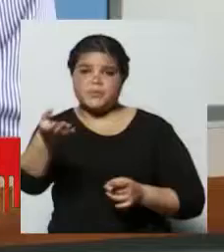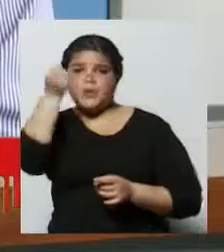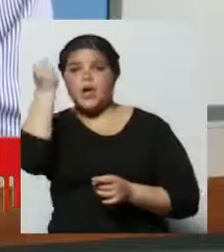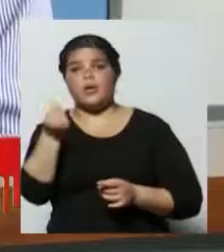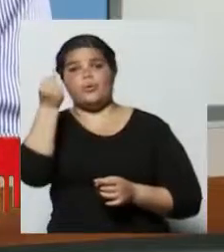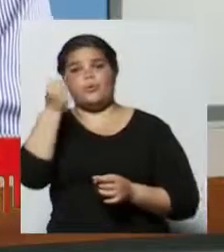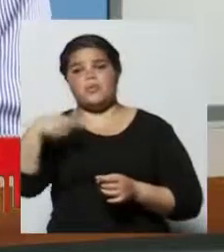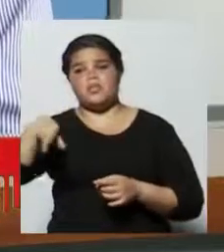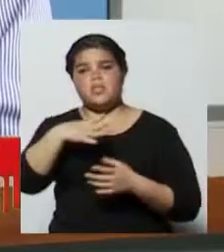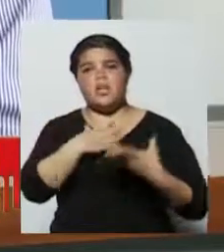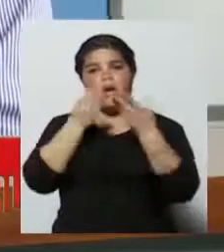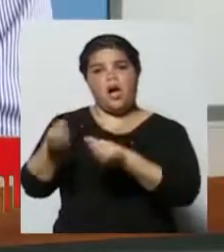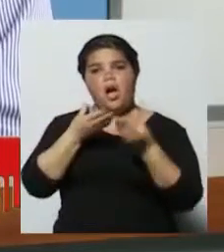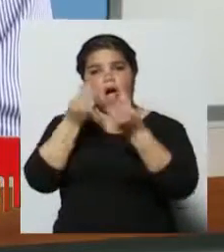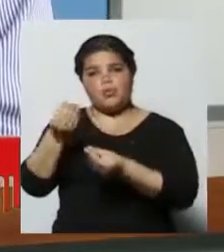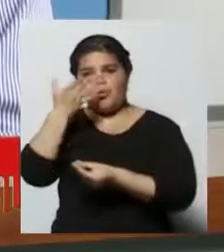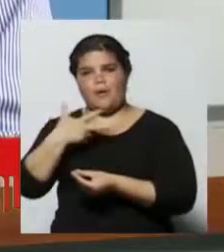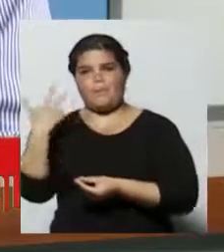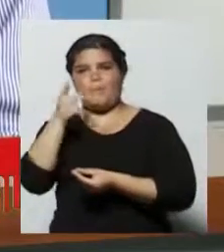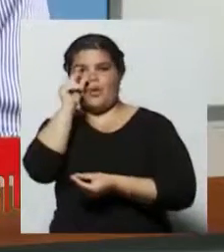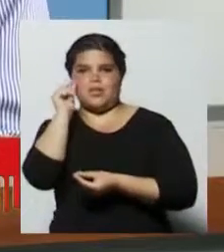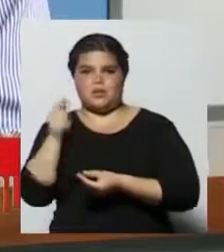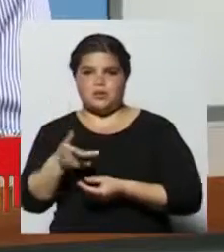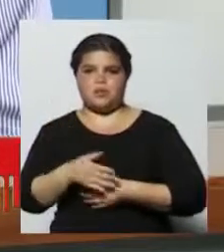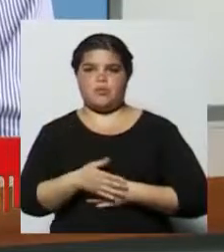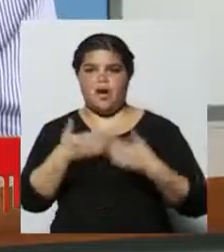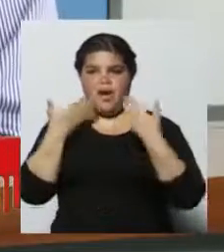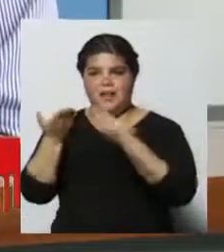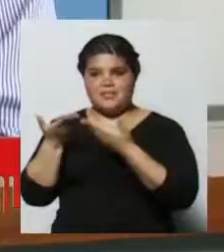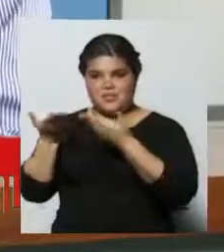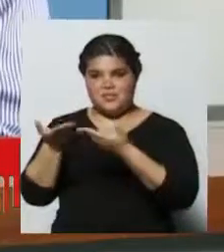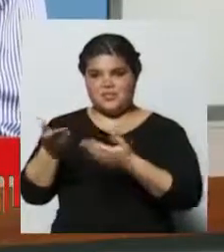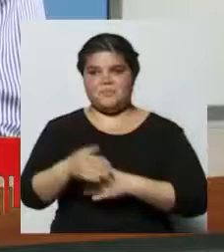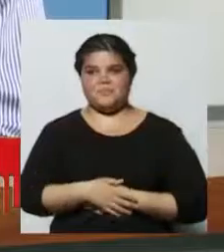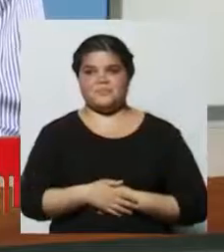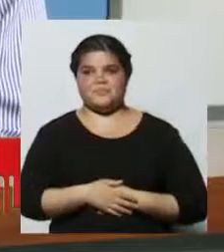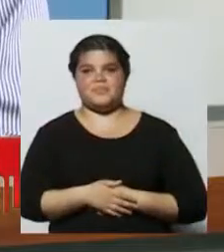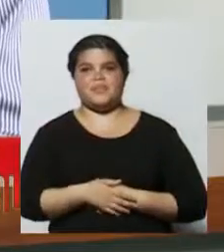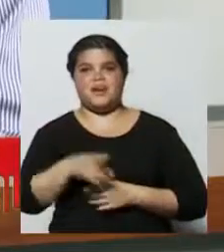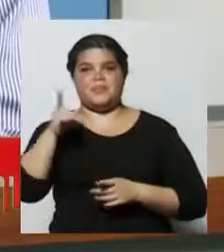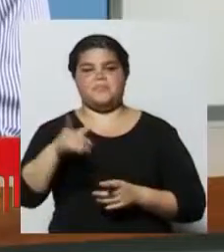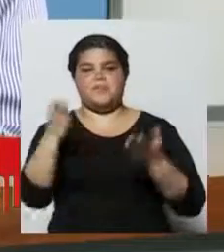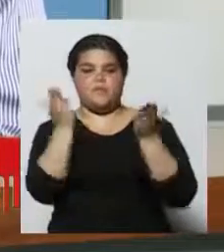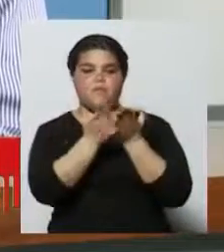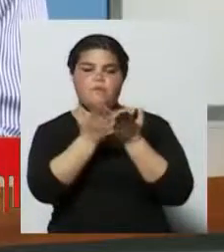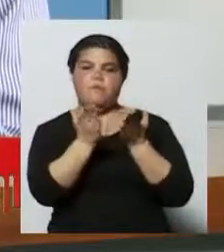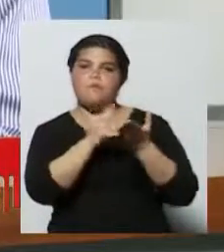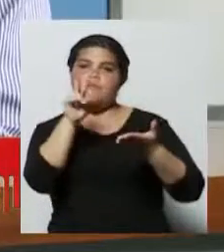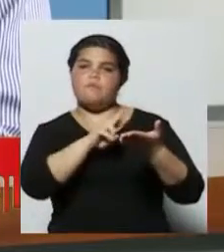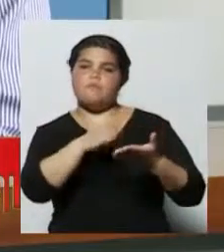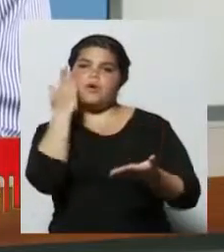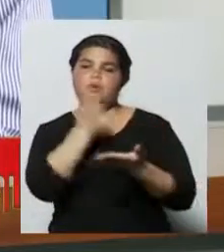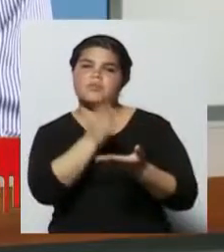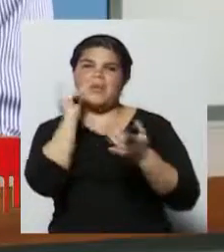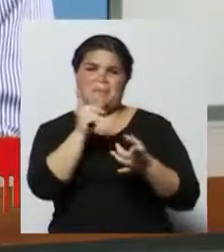principales asesores de estos muchachos, leen los mismos libros que a mí me han dado en la facultad, los cuales no auguran nada